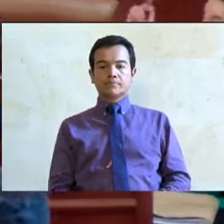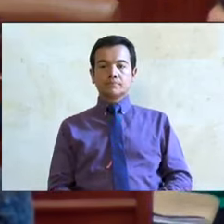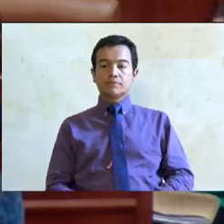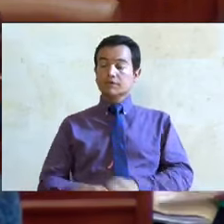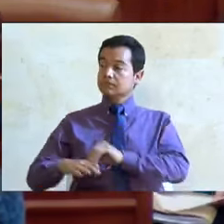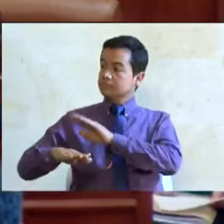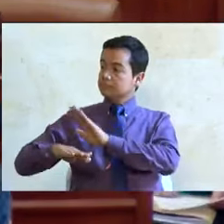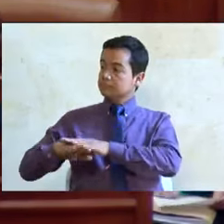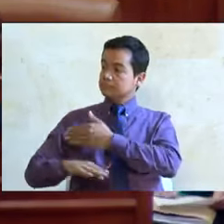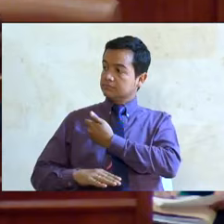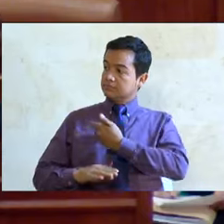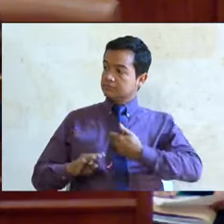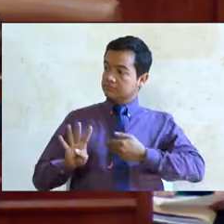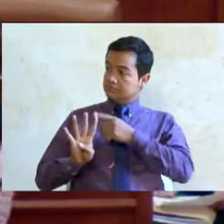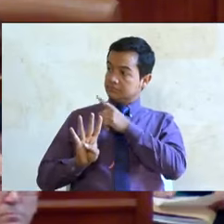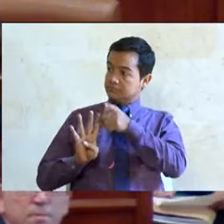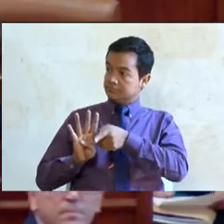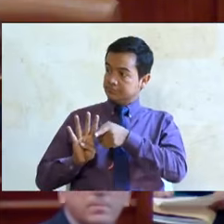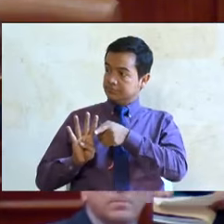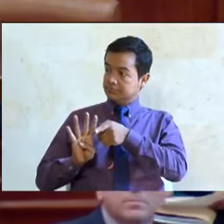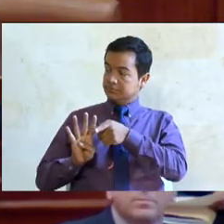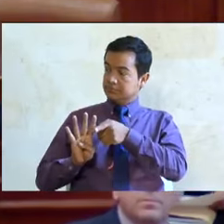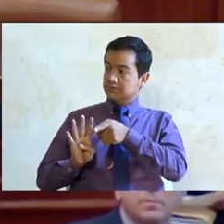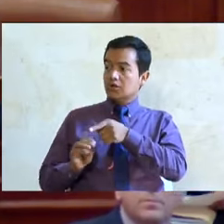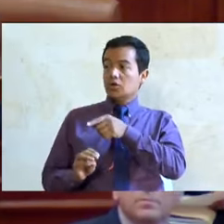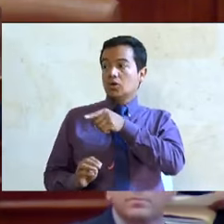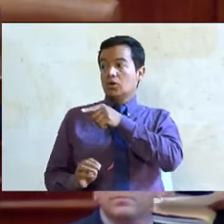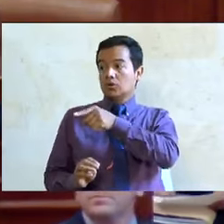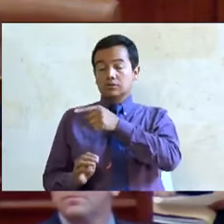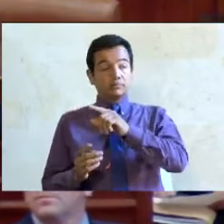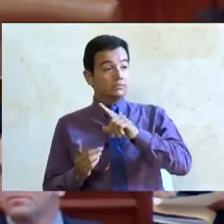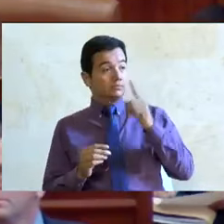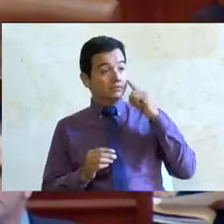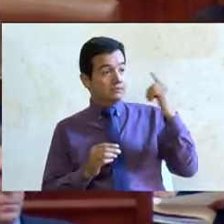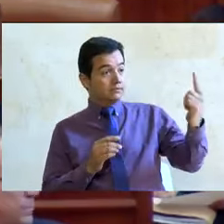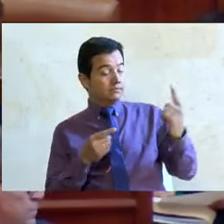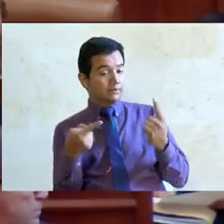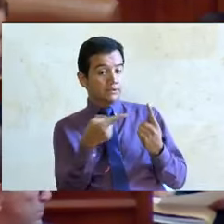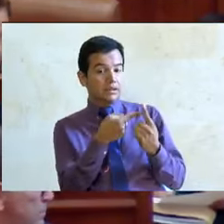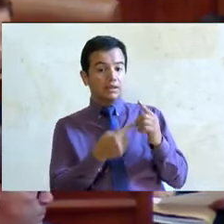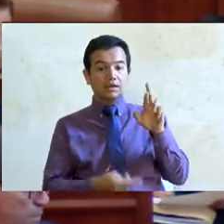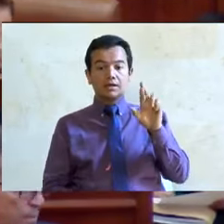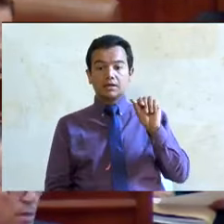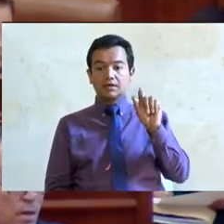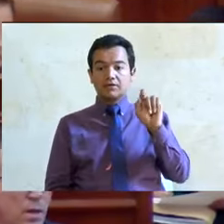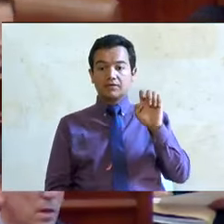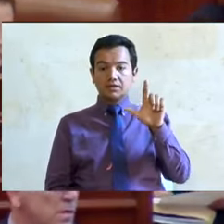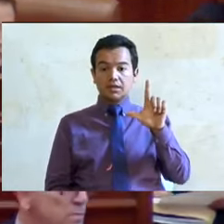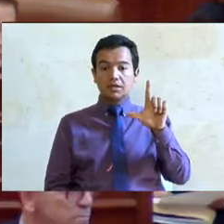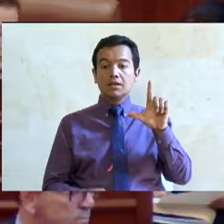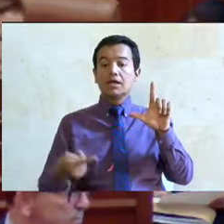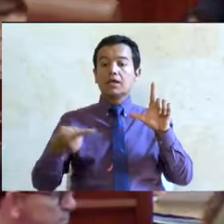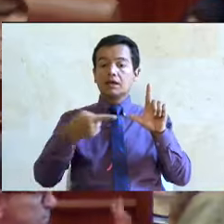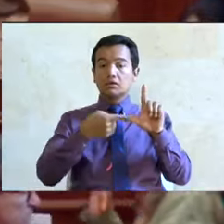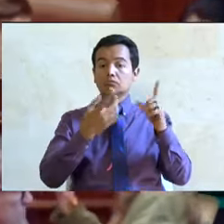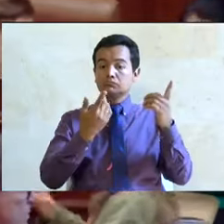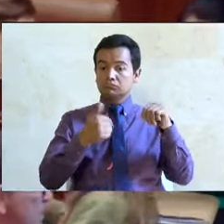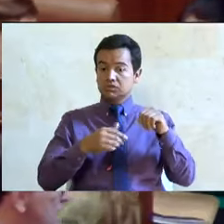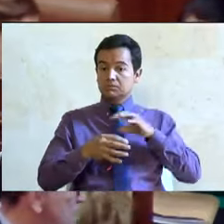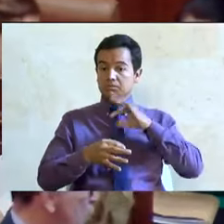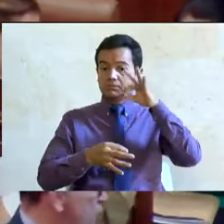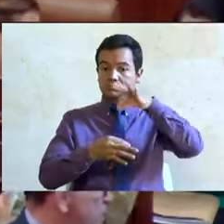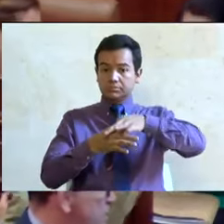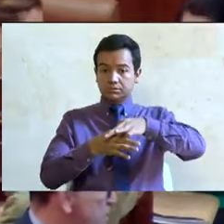señora presidenta también ha llegado el impedimento de palao Rafael Eduardo palao